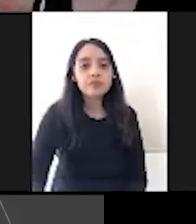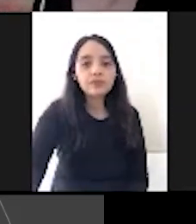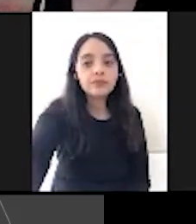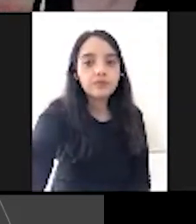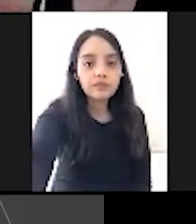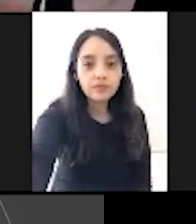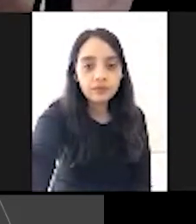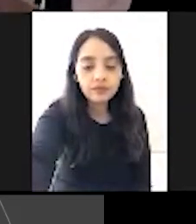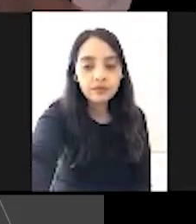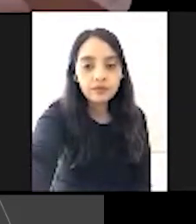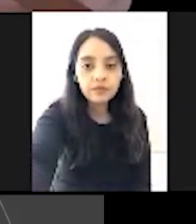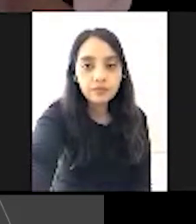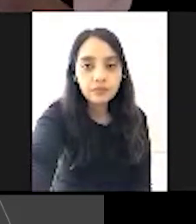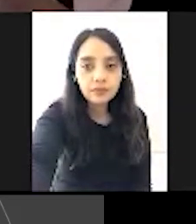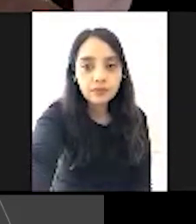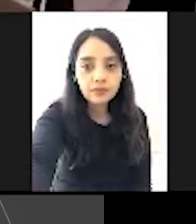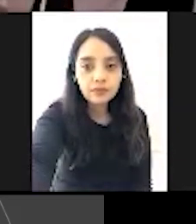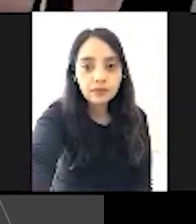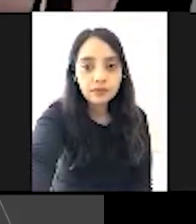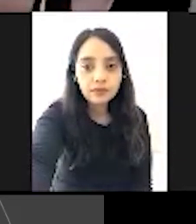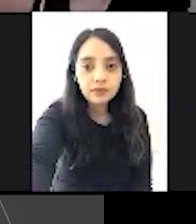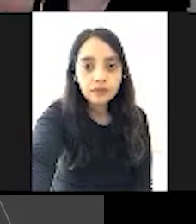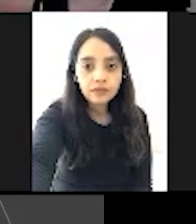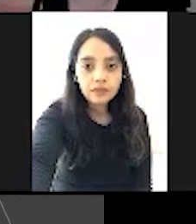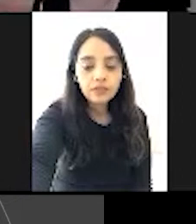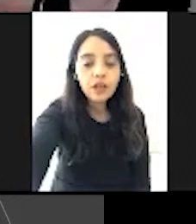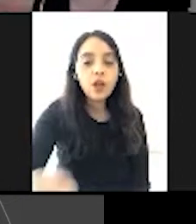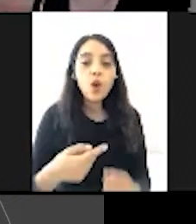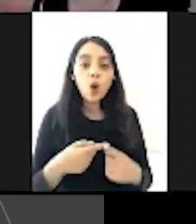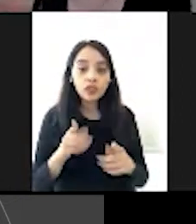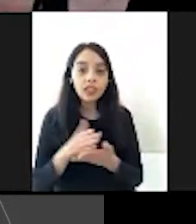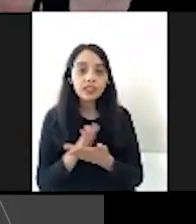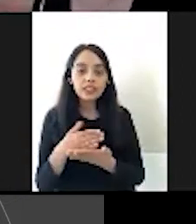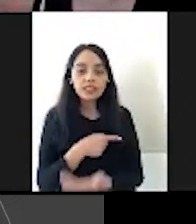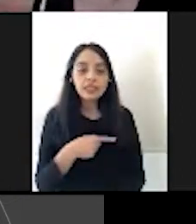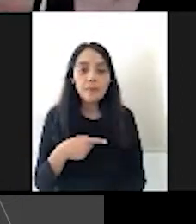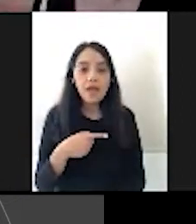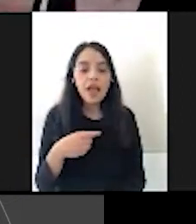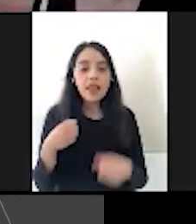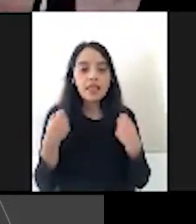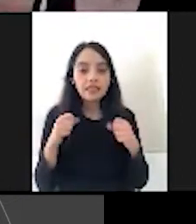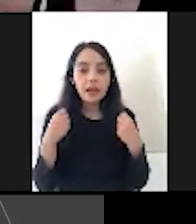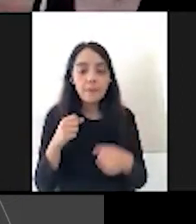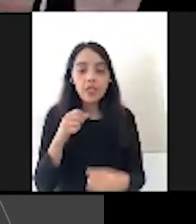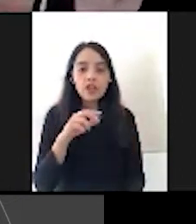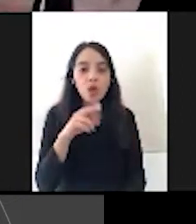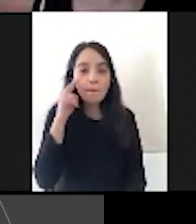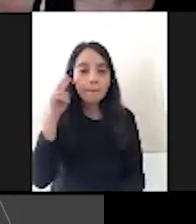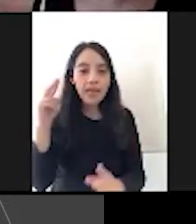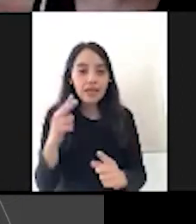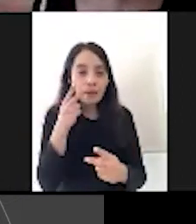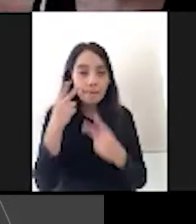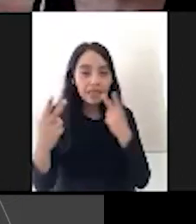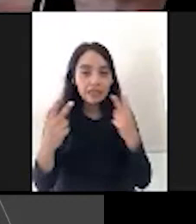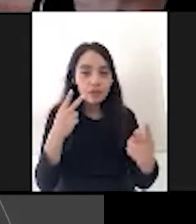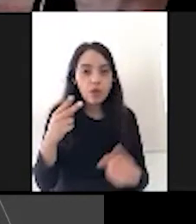La siguiente estrategia que ya les mencionaba era el entrenamiento perceptual, ¿ya? Y para explicarlo, me perdonarán que haya usado estos perros,